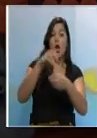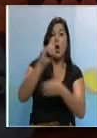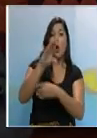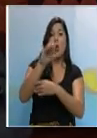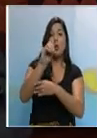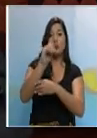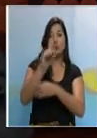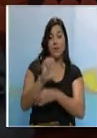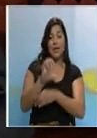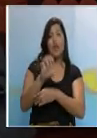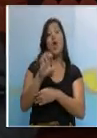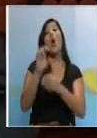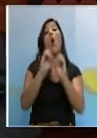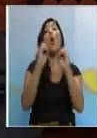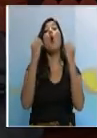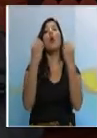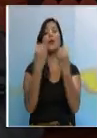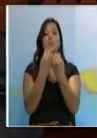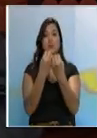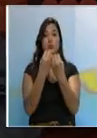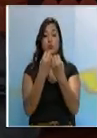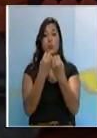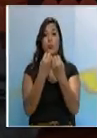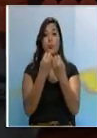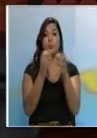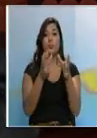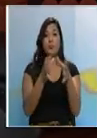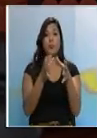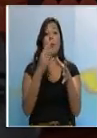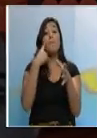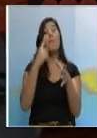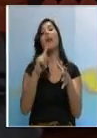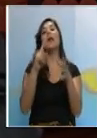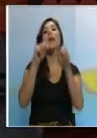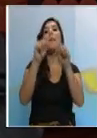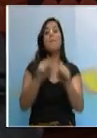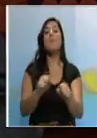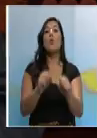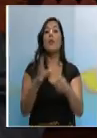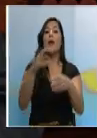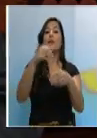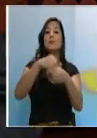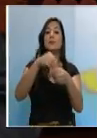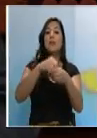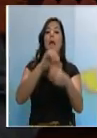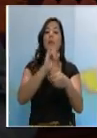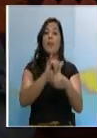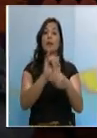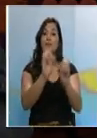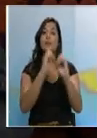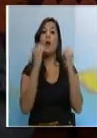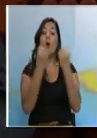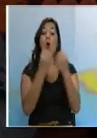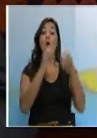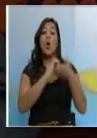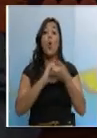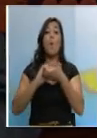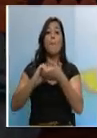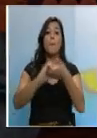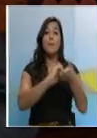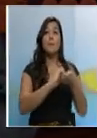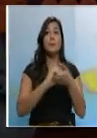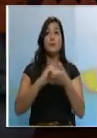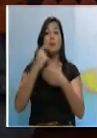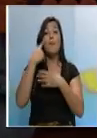la organización OCDE, para que pueda formar parte de esta organización de cooperación